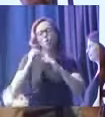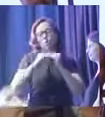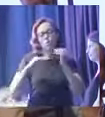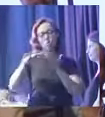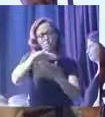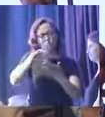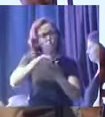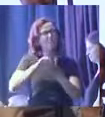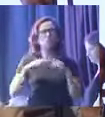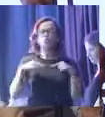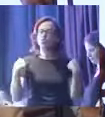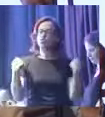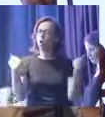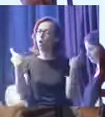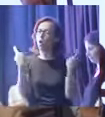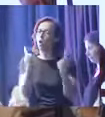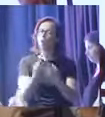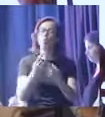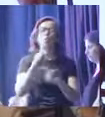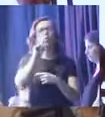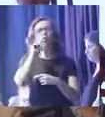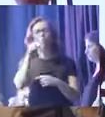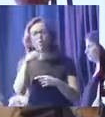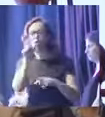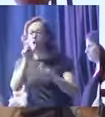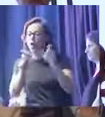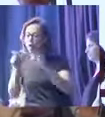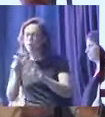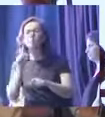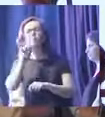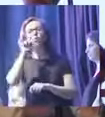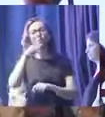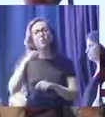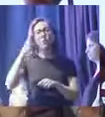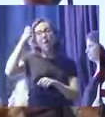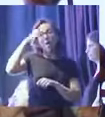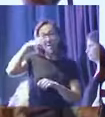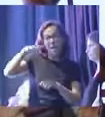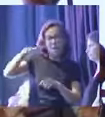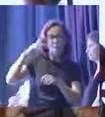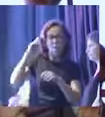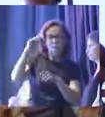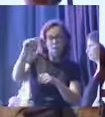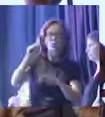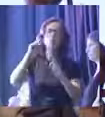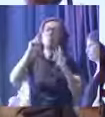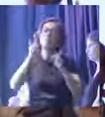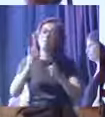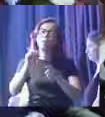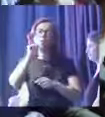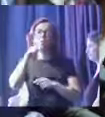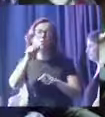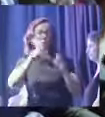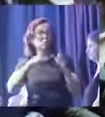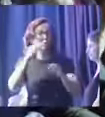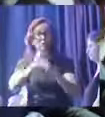Montevideo con todos, con el Montevideo ciudadano, con el Montevideo rural, con el Montevideo industrial.